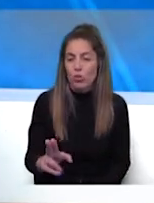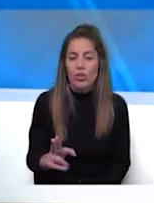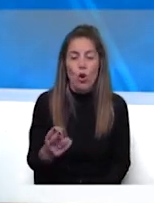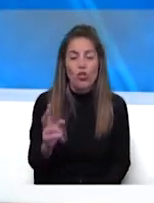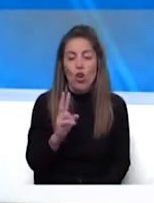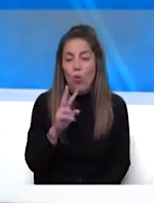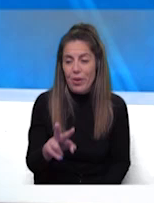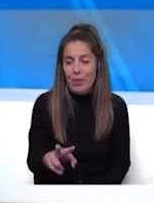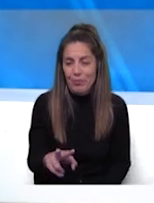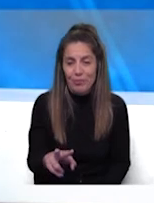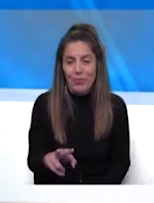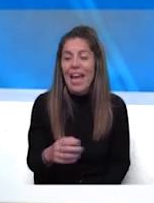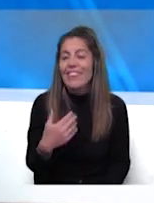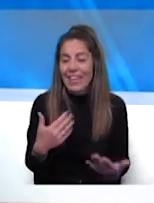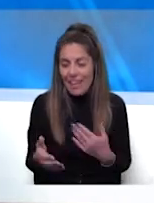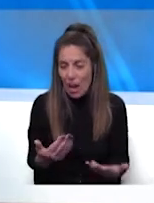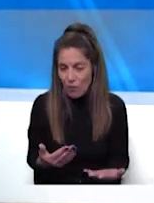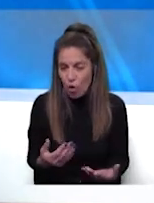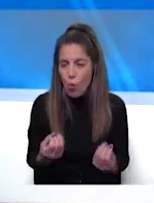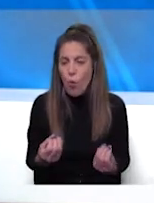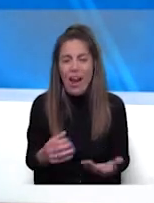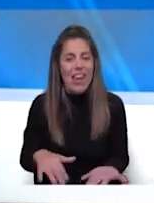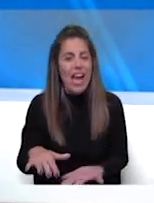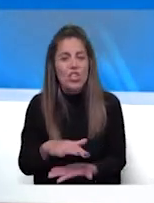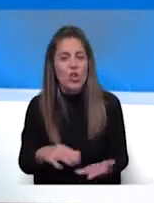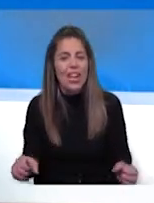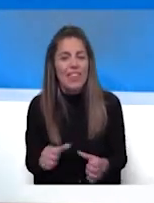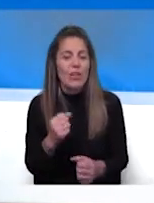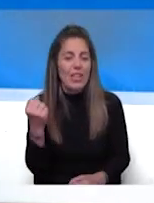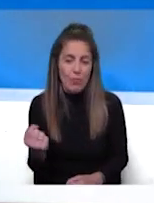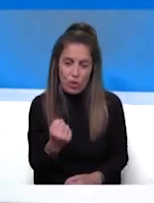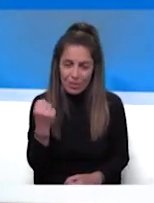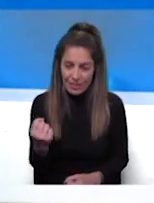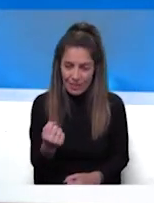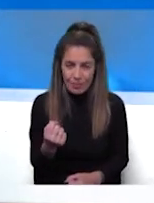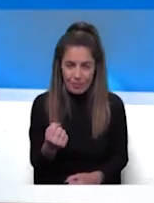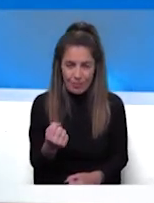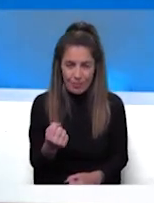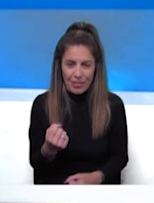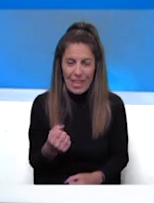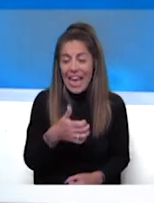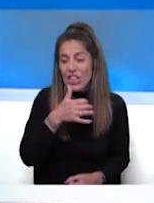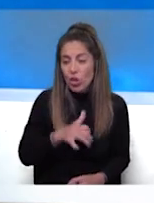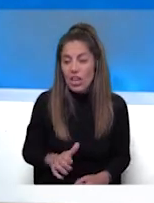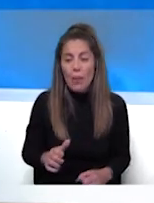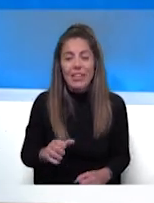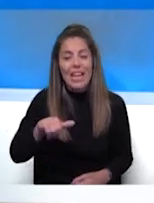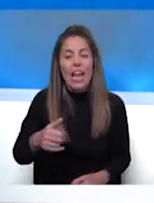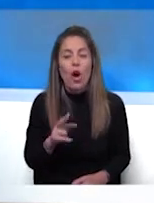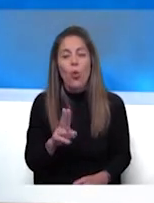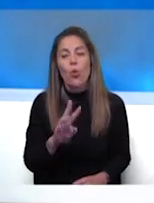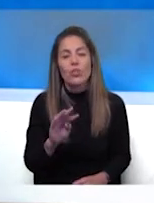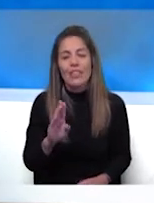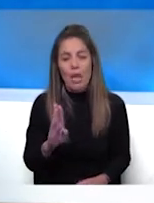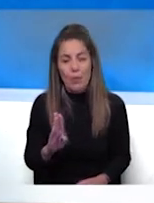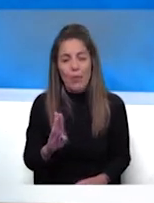ve. A ver, ¿a qué me refiero? ¿Cuáles son las zonas de actividad importantes? Históricamente la JUTEP ha sido importante en